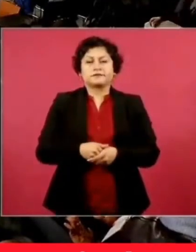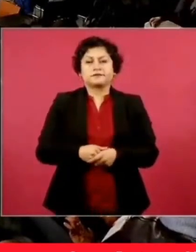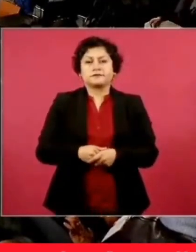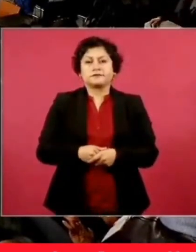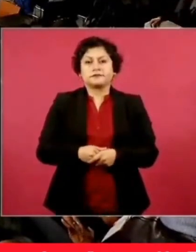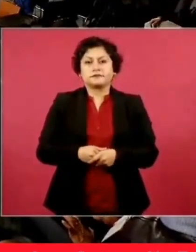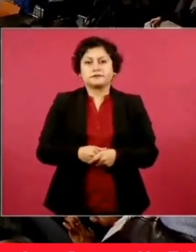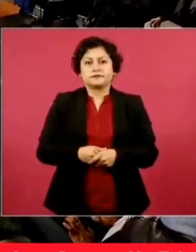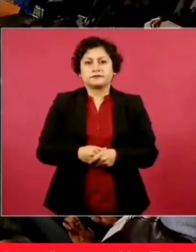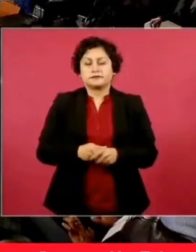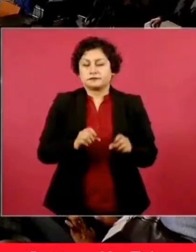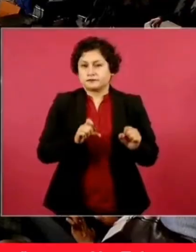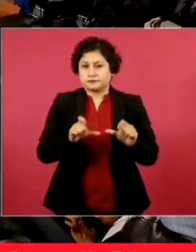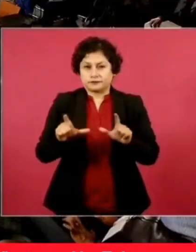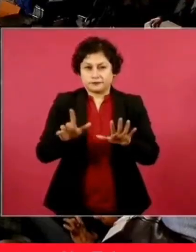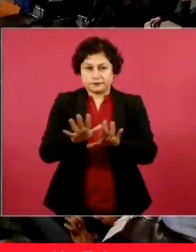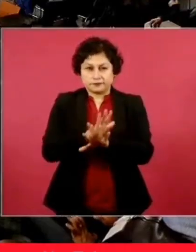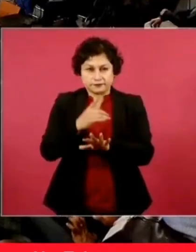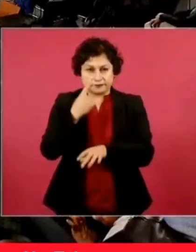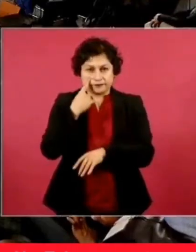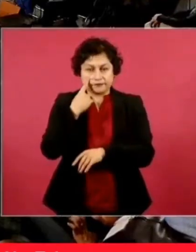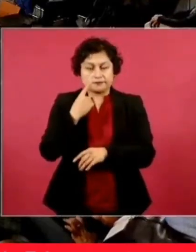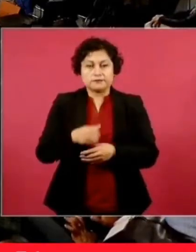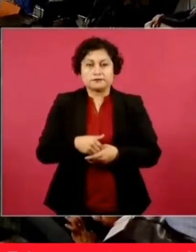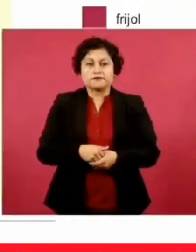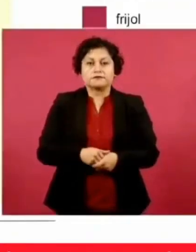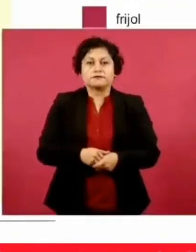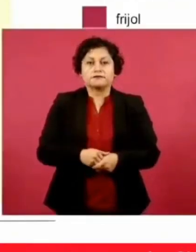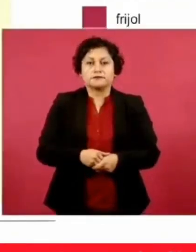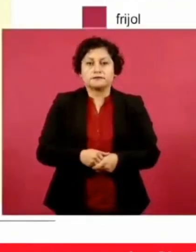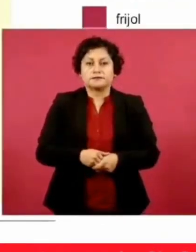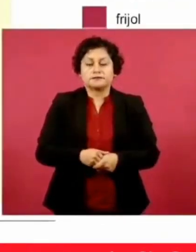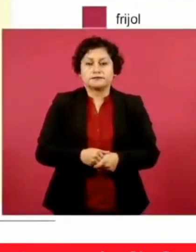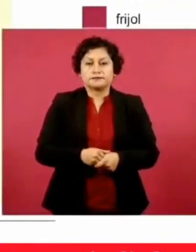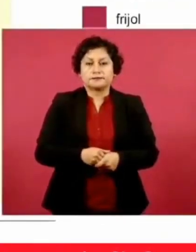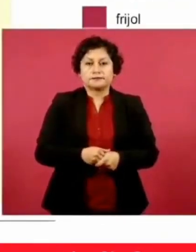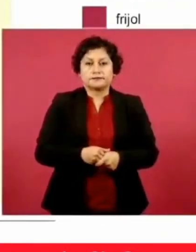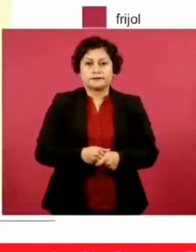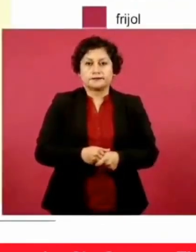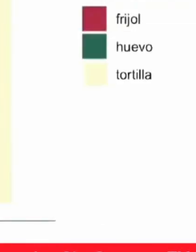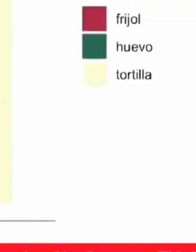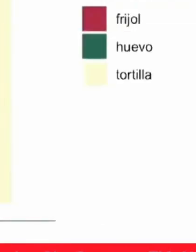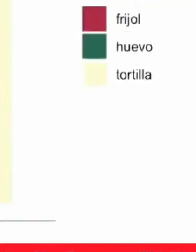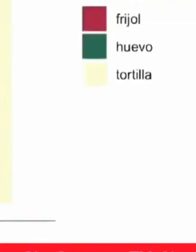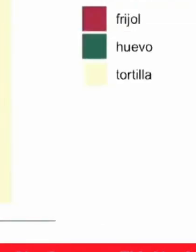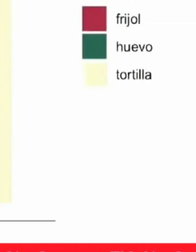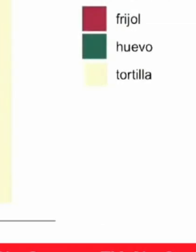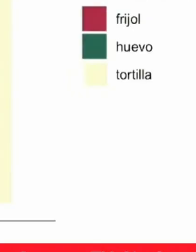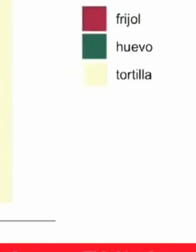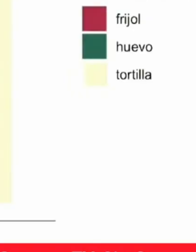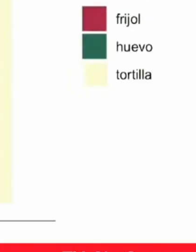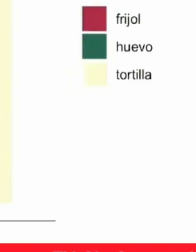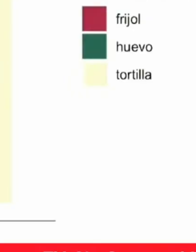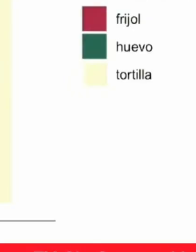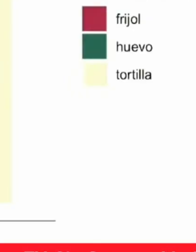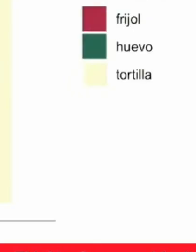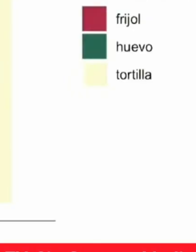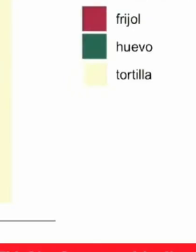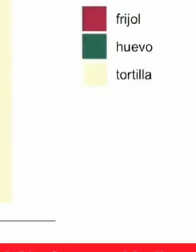cambia la lámina de favor. Miren, de todas maneras, en el caso de la tortilla, de